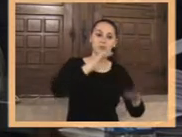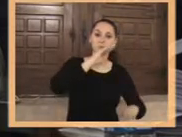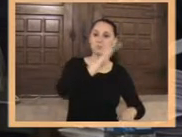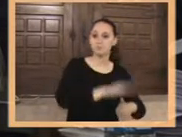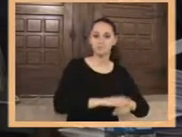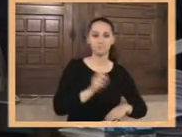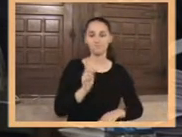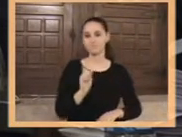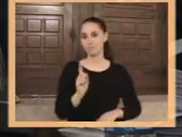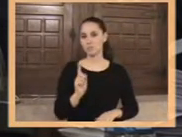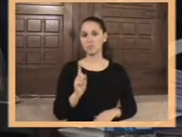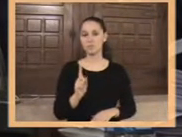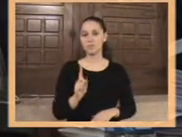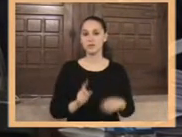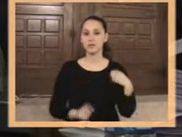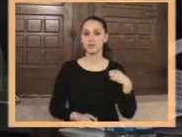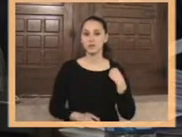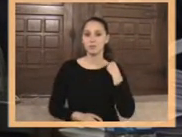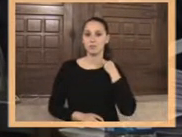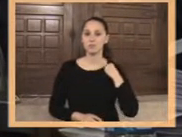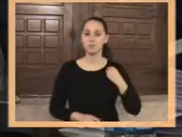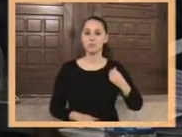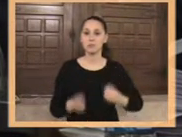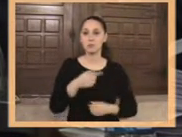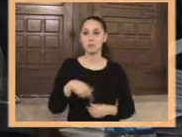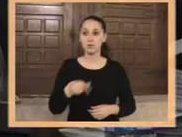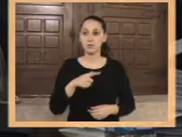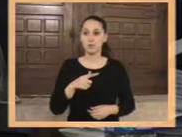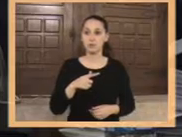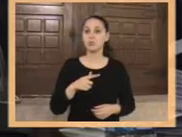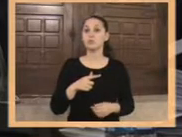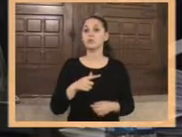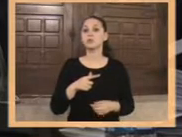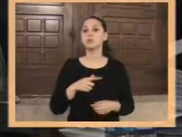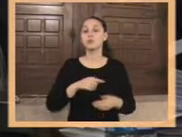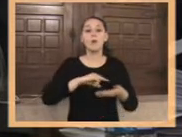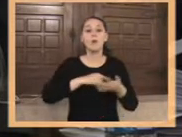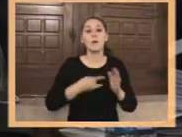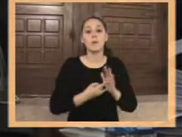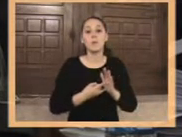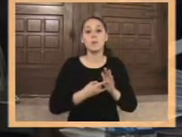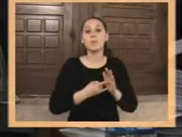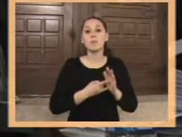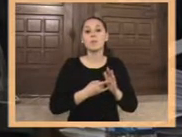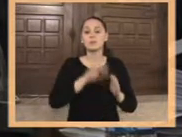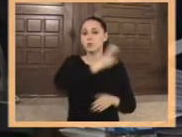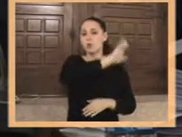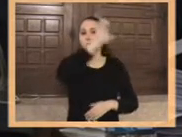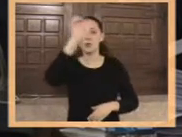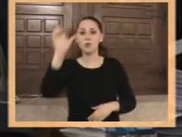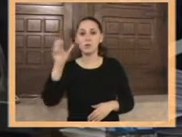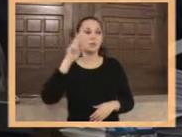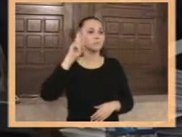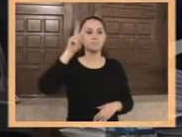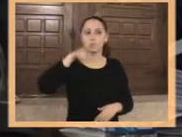derecho internacional de asilo y que estaríamos asistiendo, además, al proceso de deconstrucción de la Unión Europea. No reconocemos